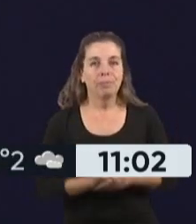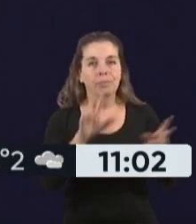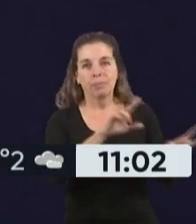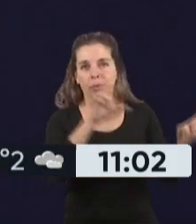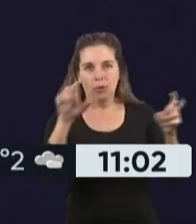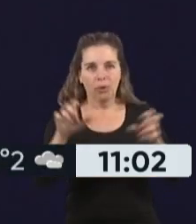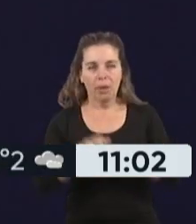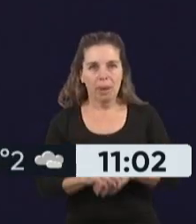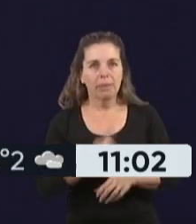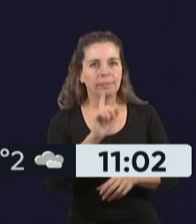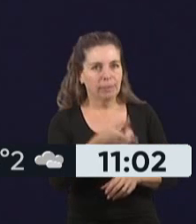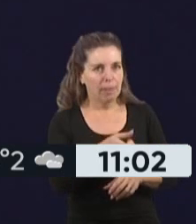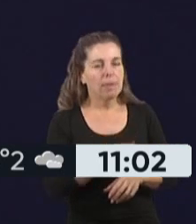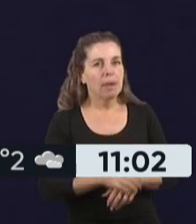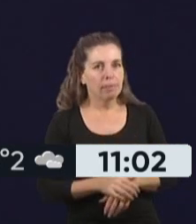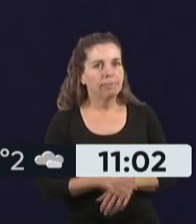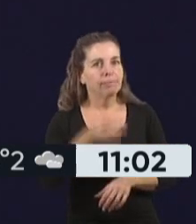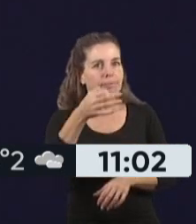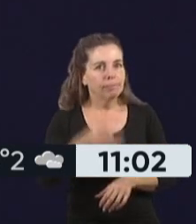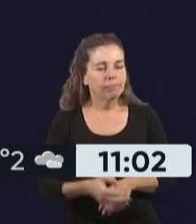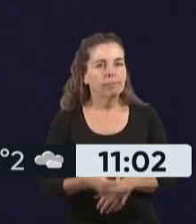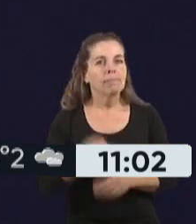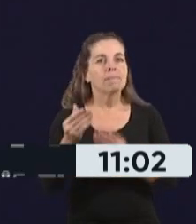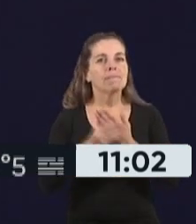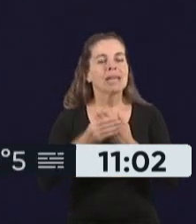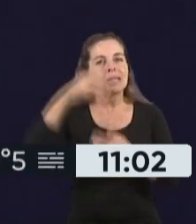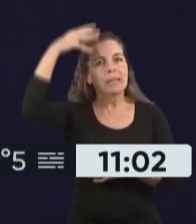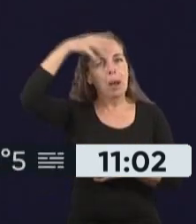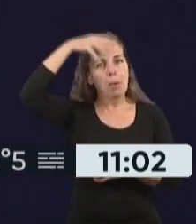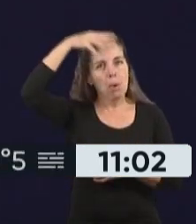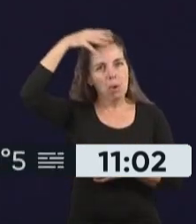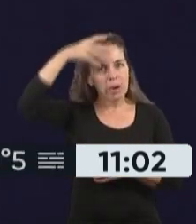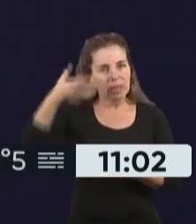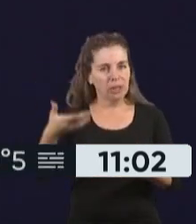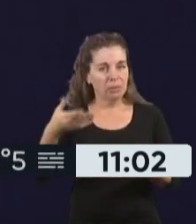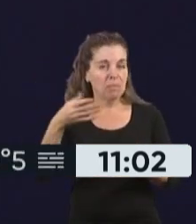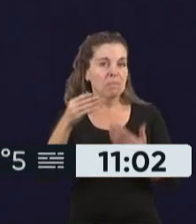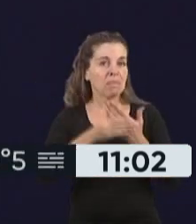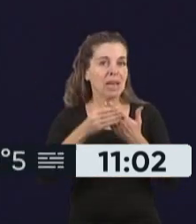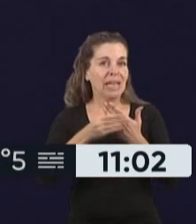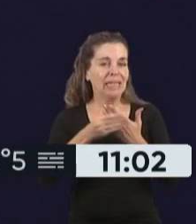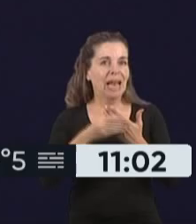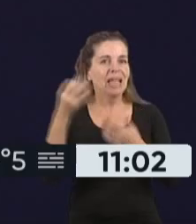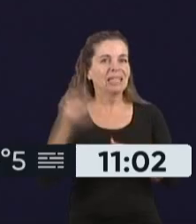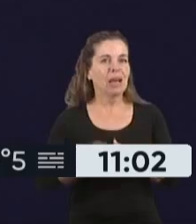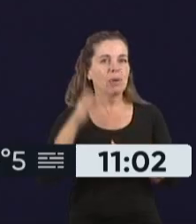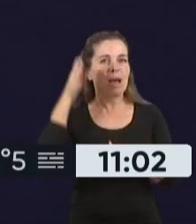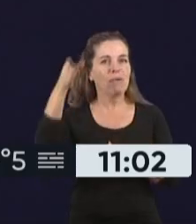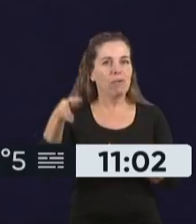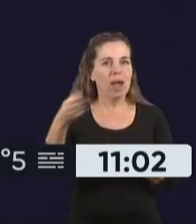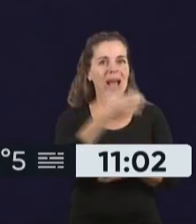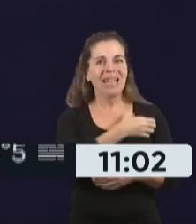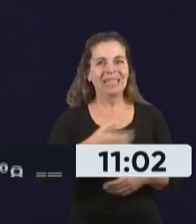orden de cosas, destacar la visita de la ministra Patricia Bullrich, la ministra de Seguridad, a El Salvador, para conocer de cerca